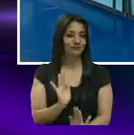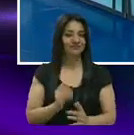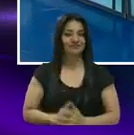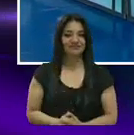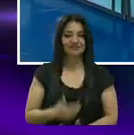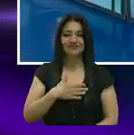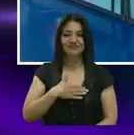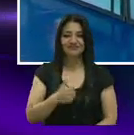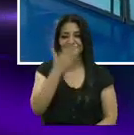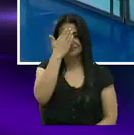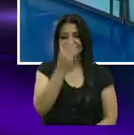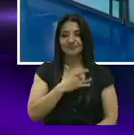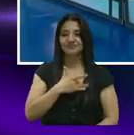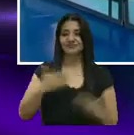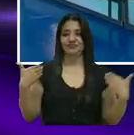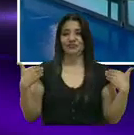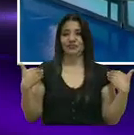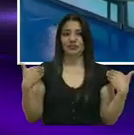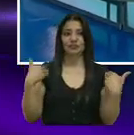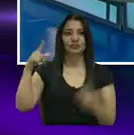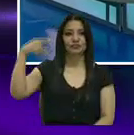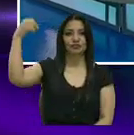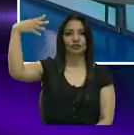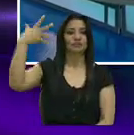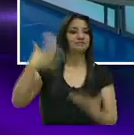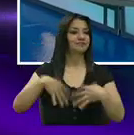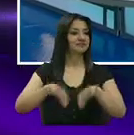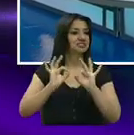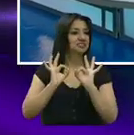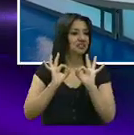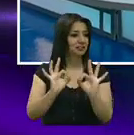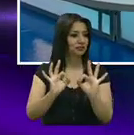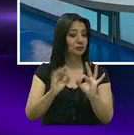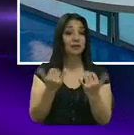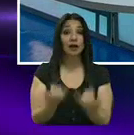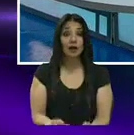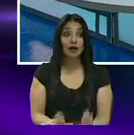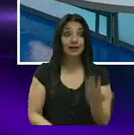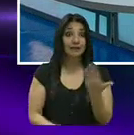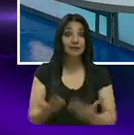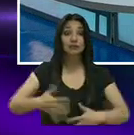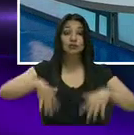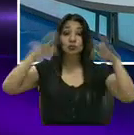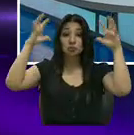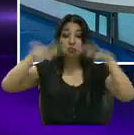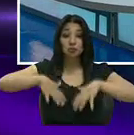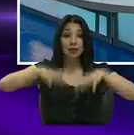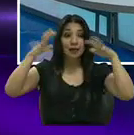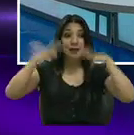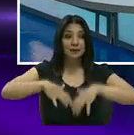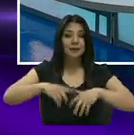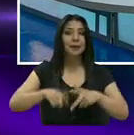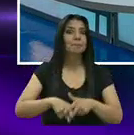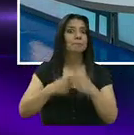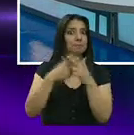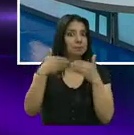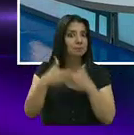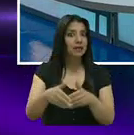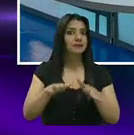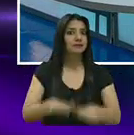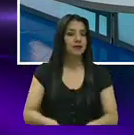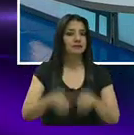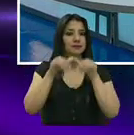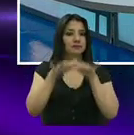están muy buenos días súper contentos salió el sol teníamos el miedo de que esté lloviendo el día de hoy no fría al parecer el invierno empieza a llegar en la